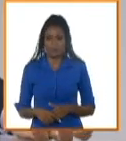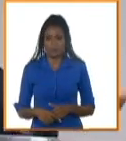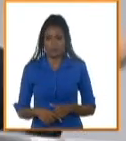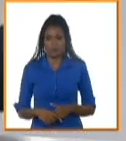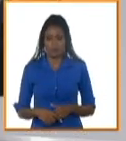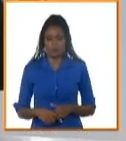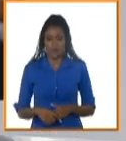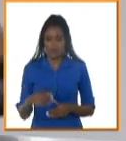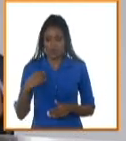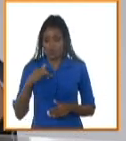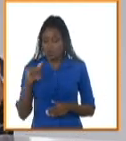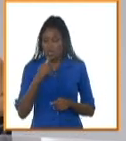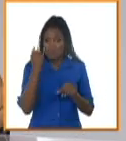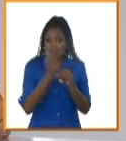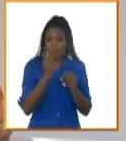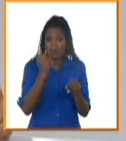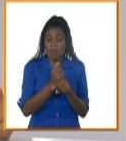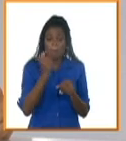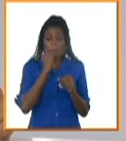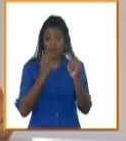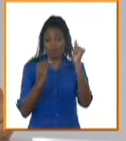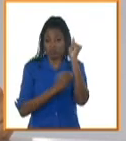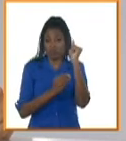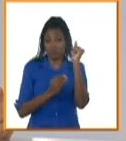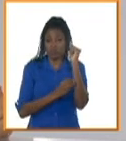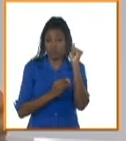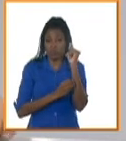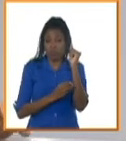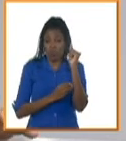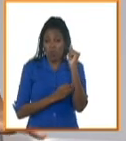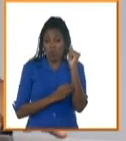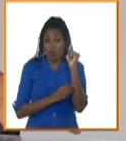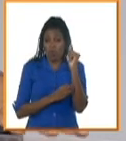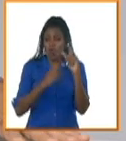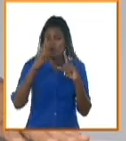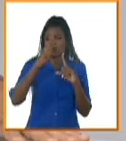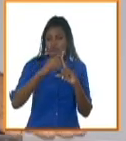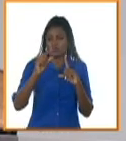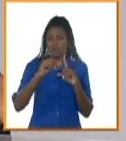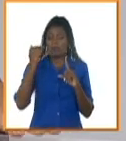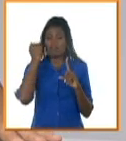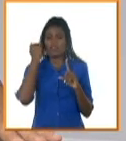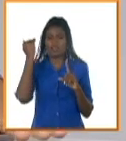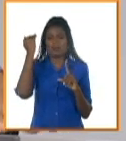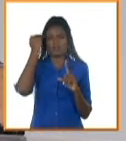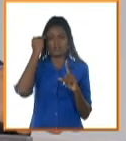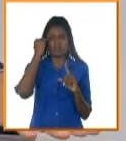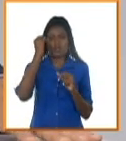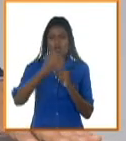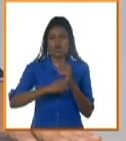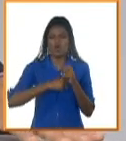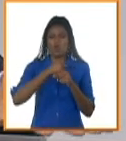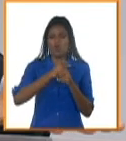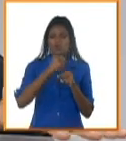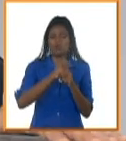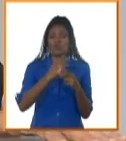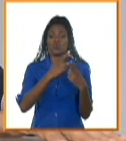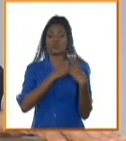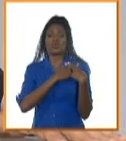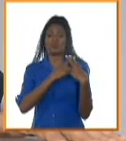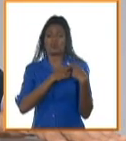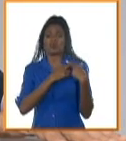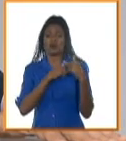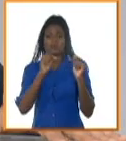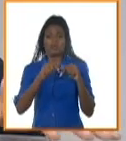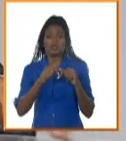trabajando también y tenemos que fortalecerlo mucho más con los temas de capacitación en el uso responsable de